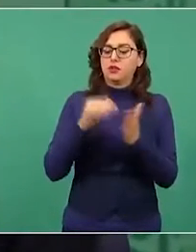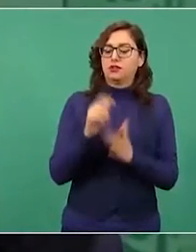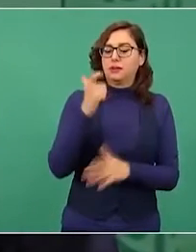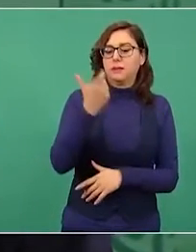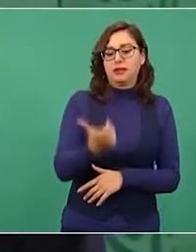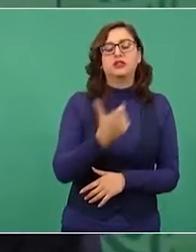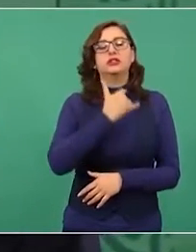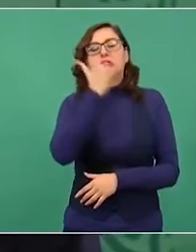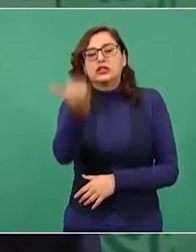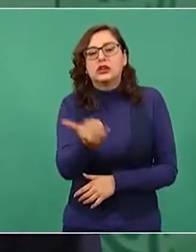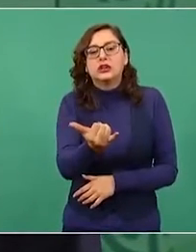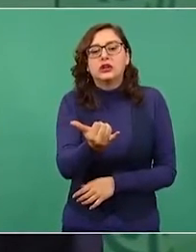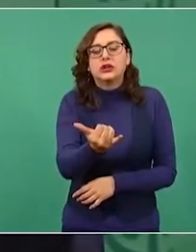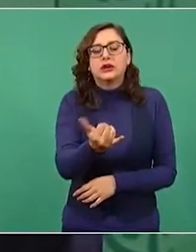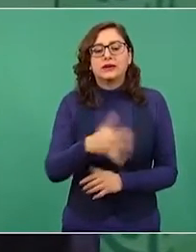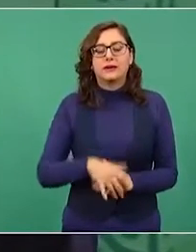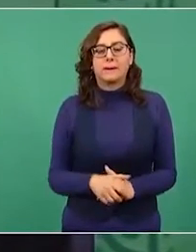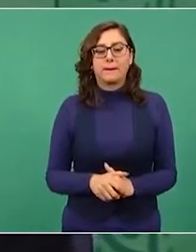pesos.